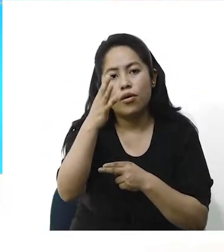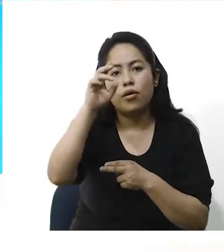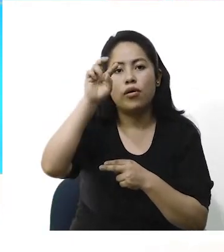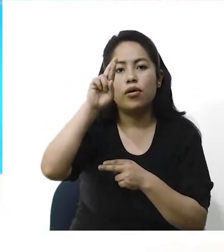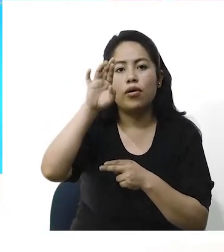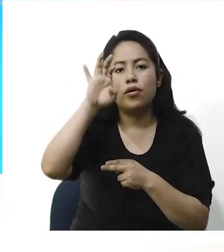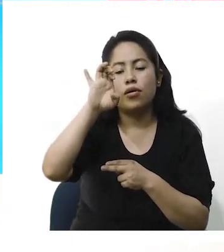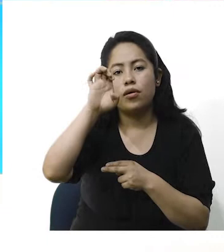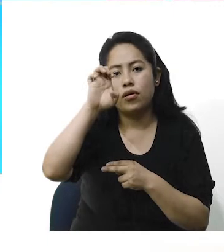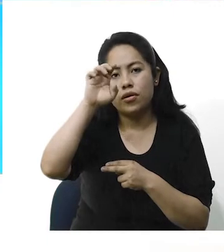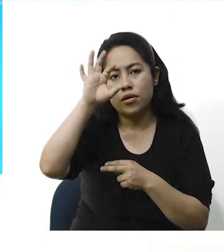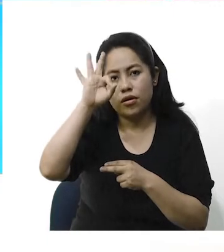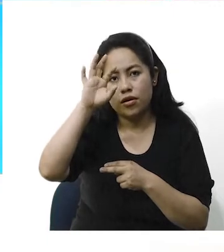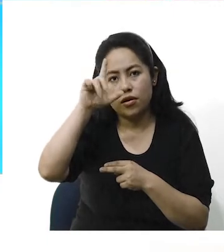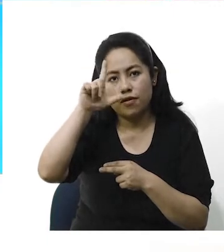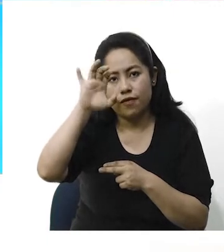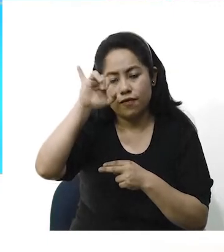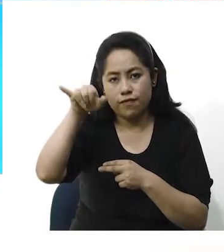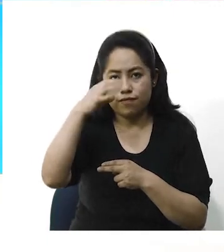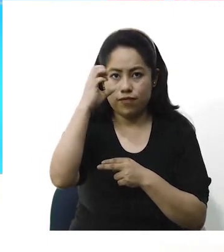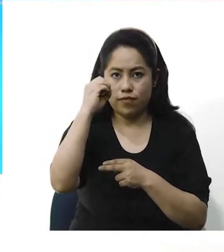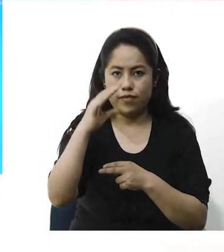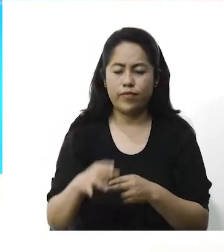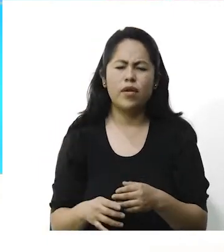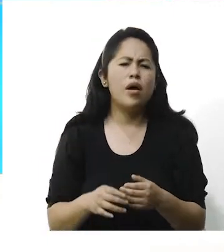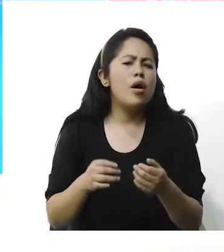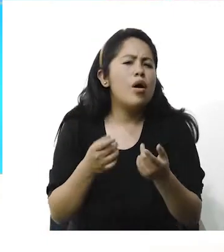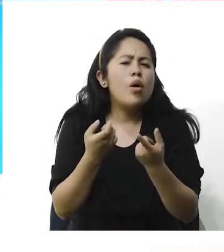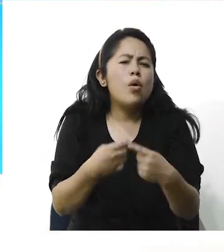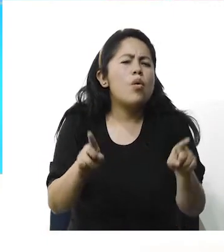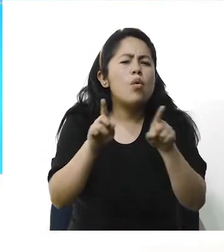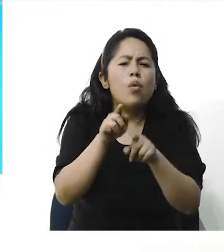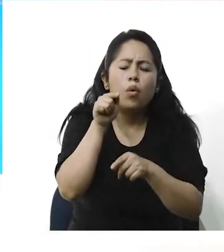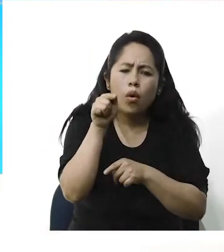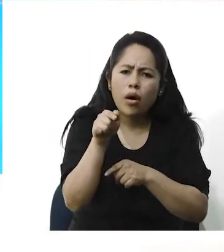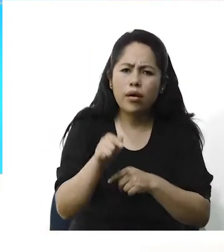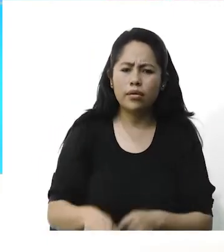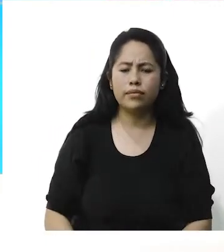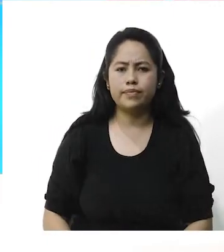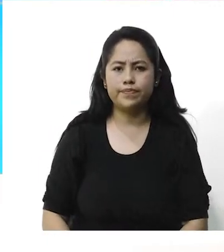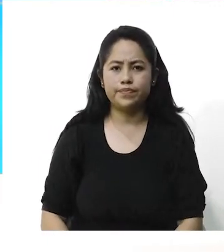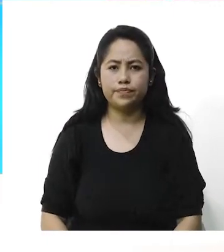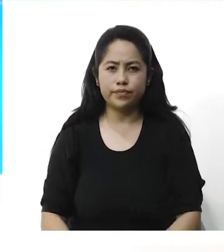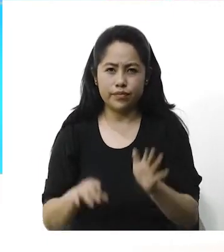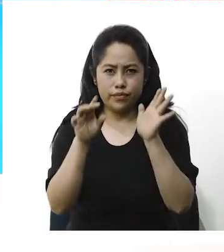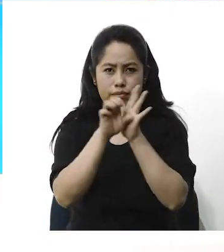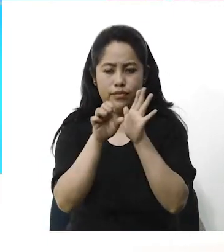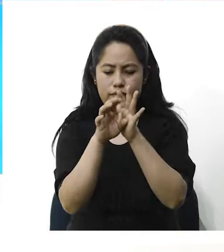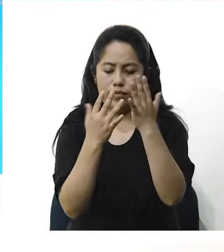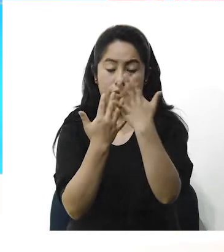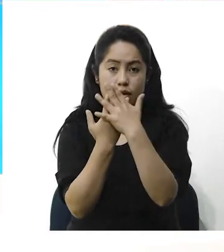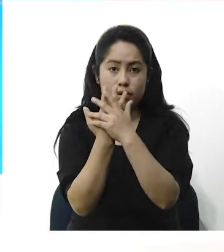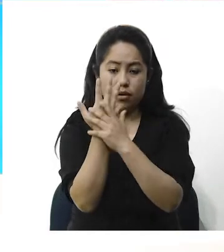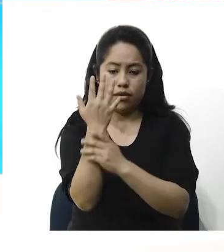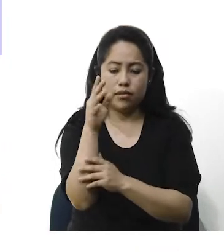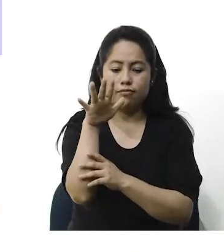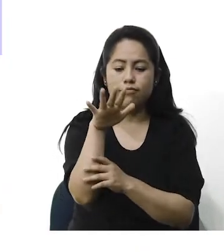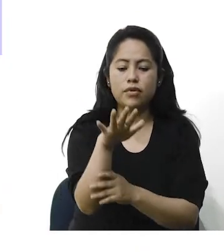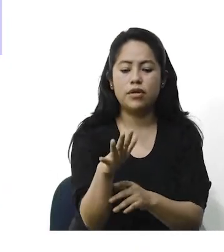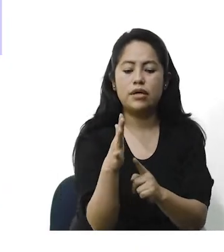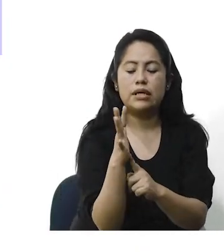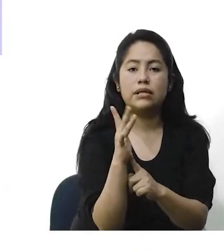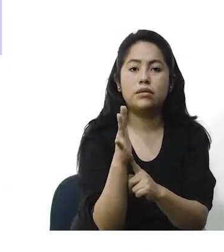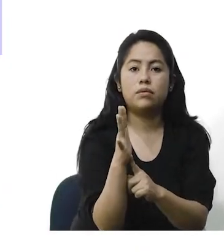¿Cuándo se da el arco reflejo? Cuando al poner mi mano en el fuego, por ejemplo,